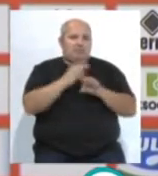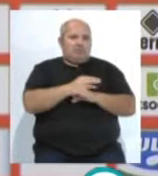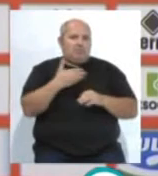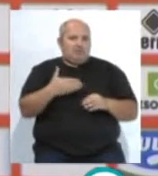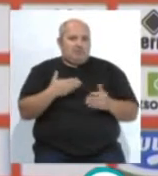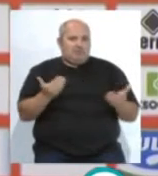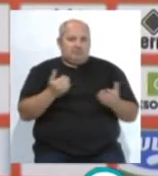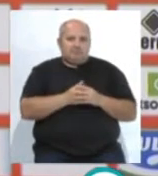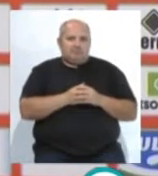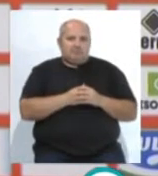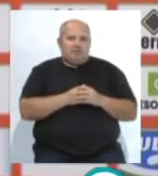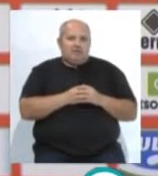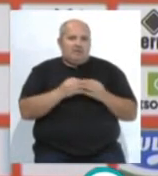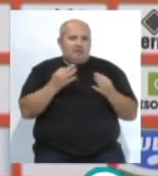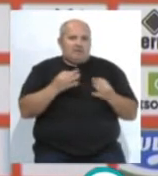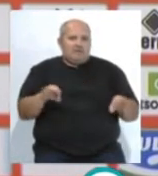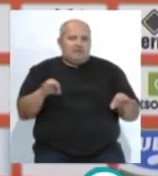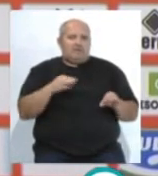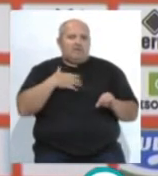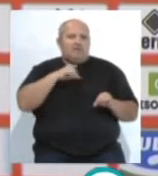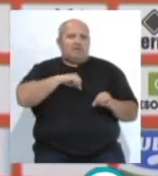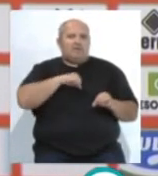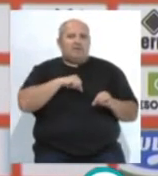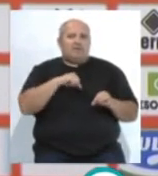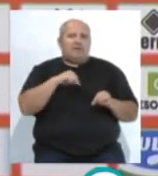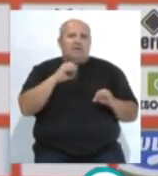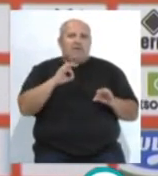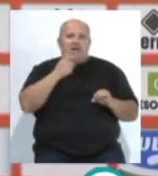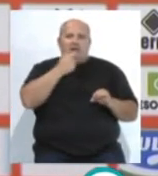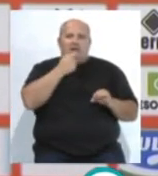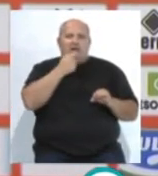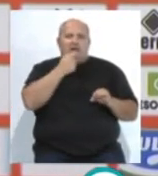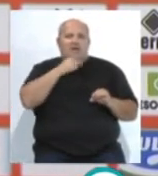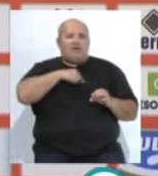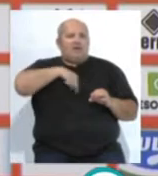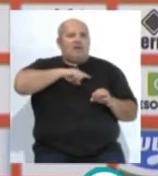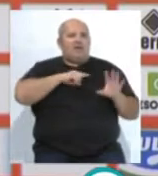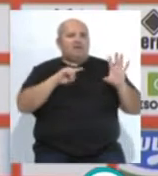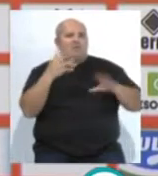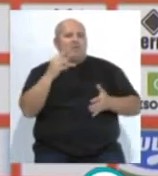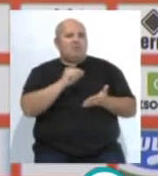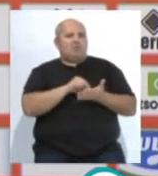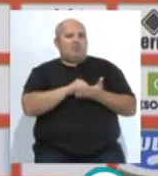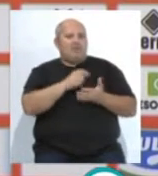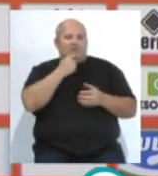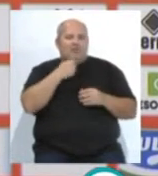está. Nada más, es simplemente eso. No pongo en el debe que los de que nosotros tengamos 64 puntos